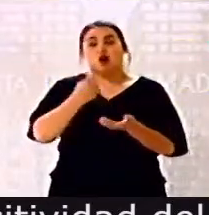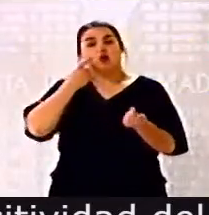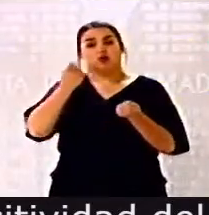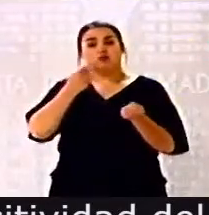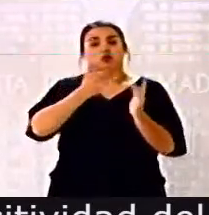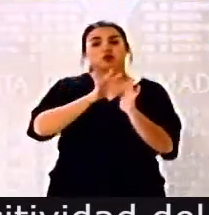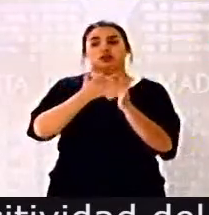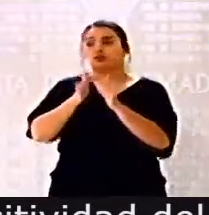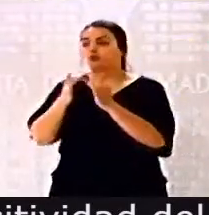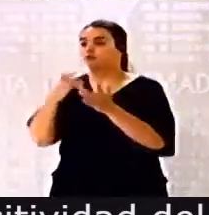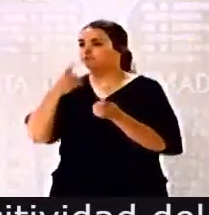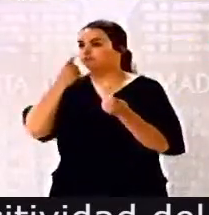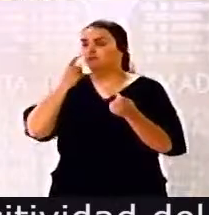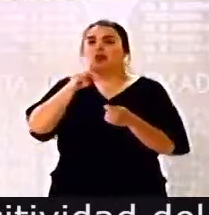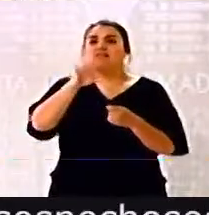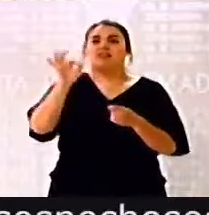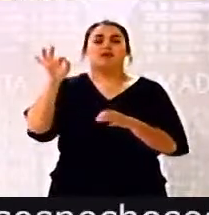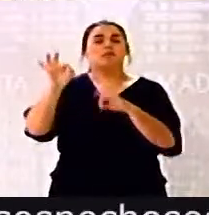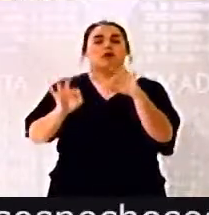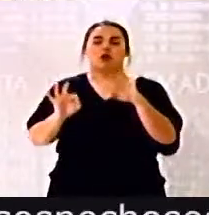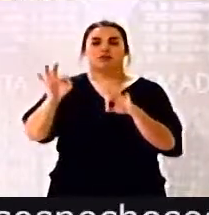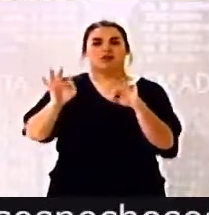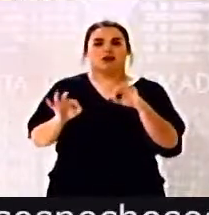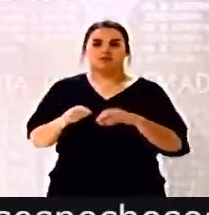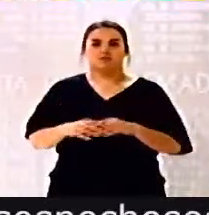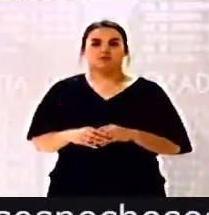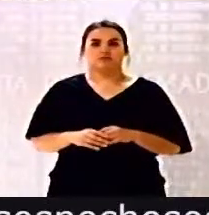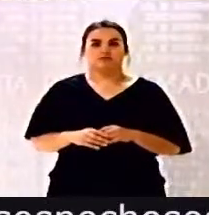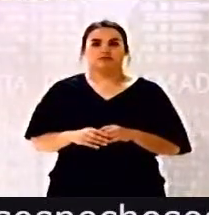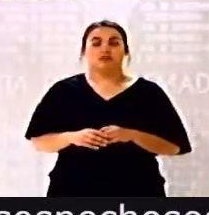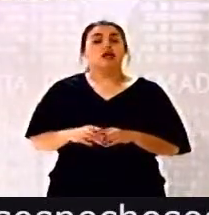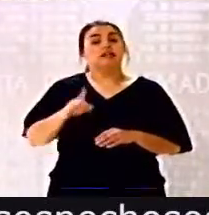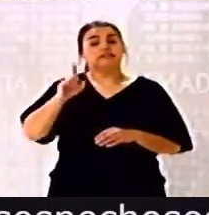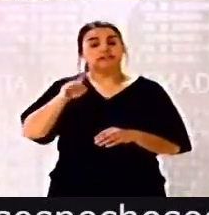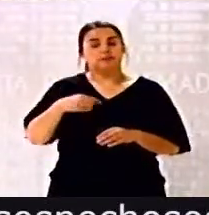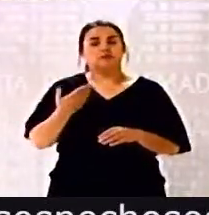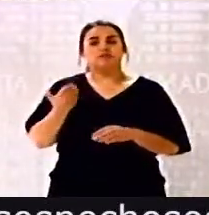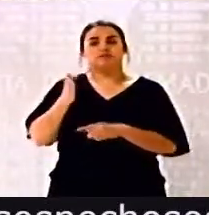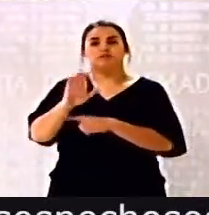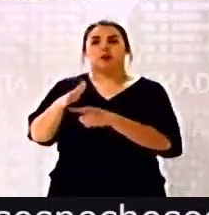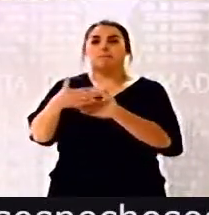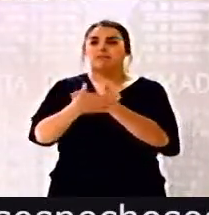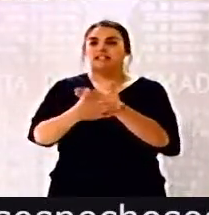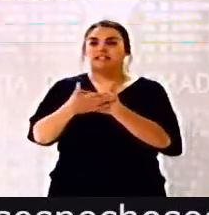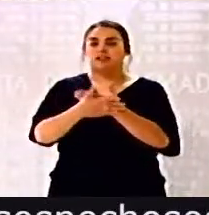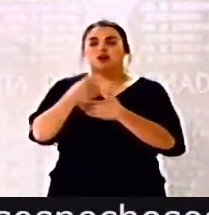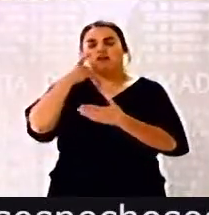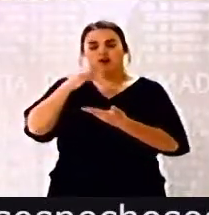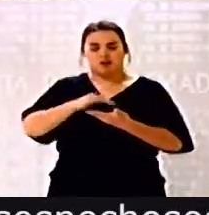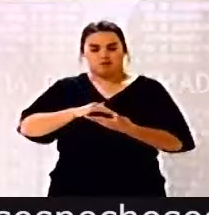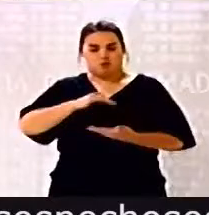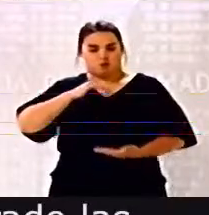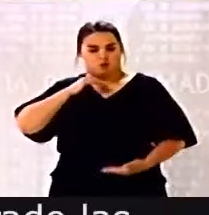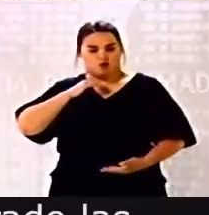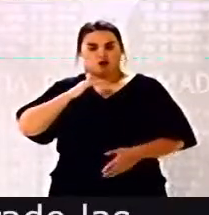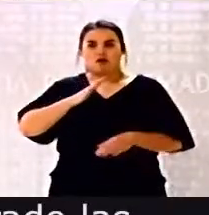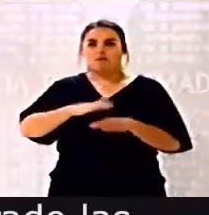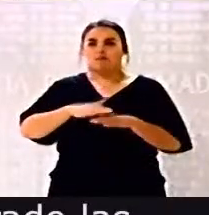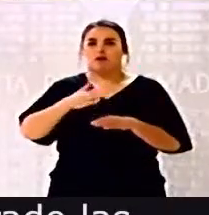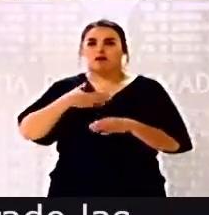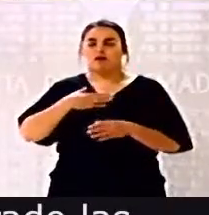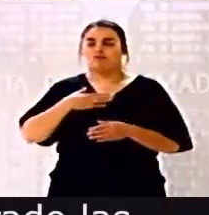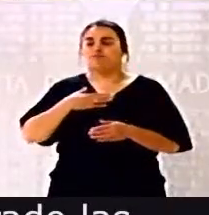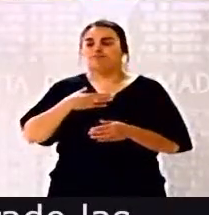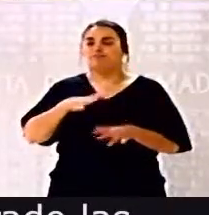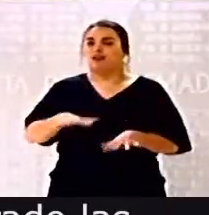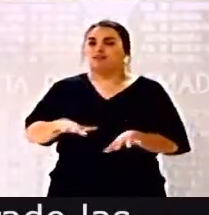contactos que hemos controlado al 100%, y también le hemos mostrado al Ministerio cuáles son nuestras capacidades para poder hacer frente